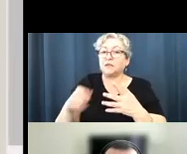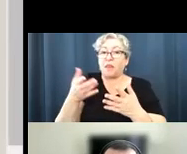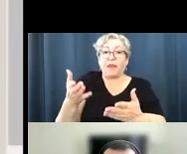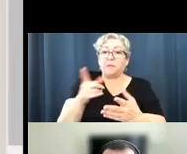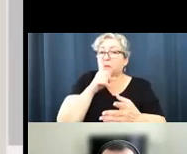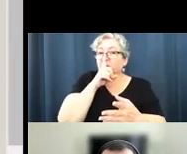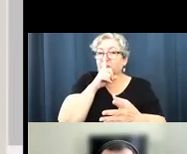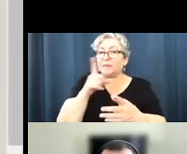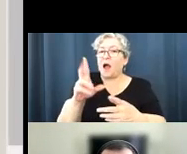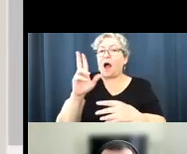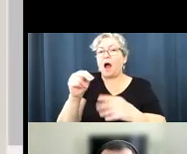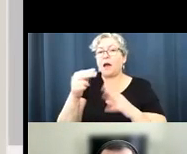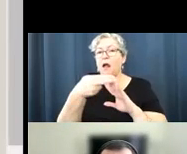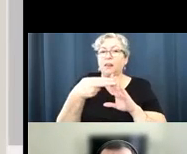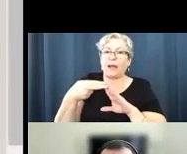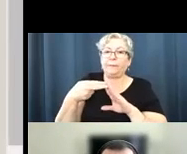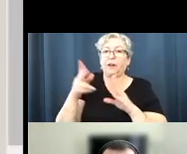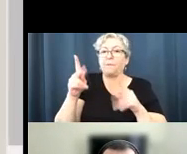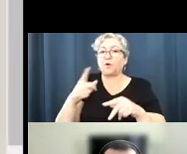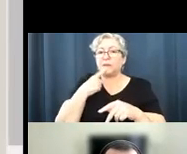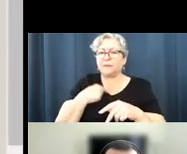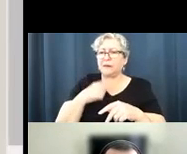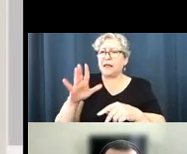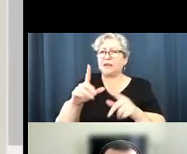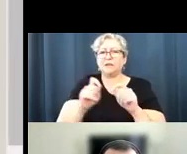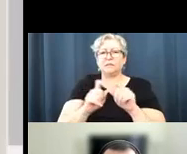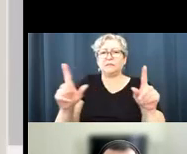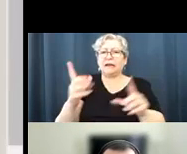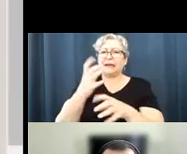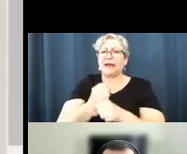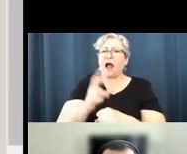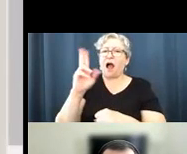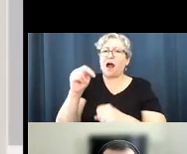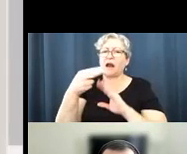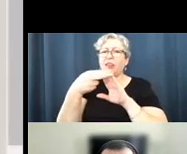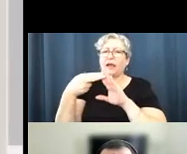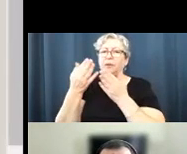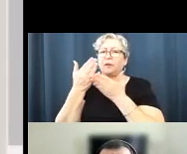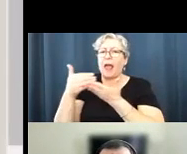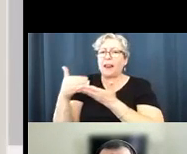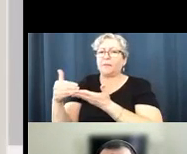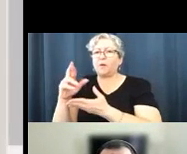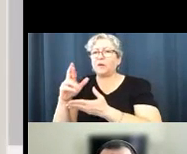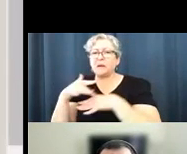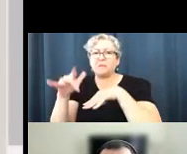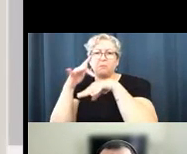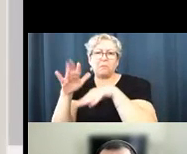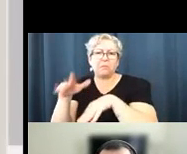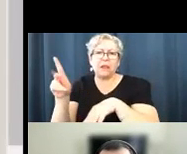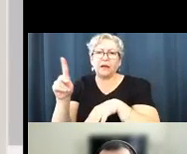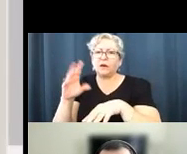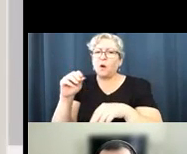están ahí. Y entonces eso sería un botón que no tuviera una marca. Entonces, si alguien le está diciendo que hay elementos que no están marcados